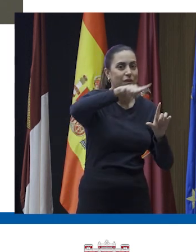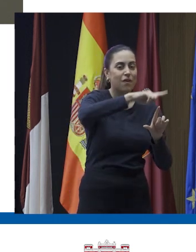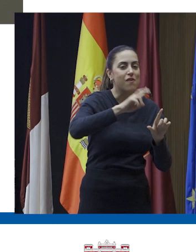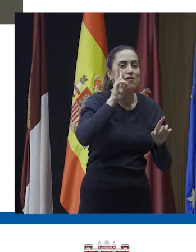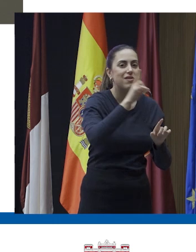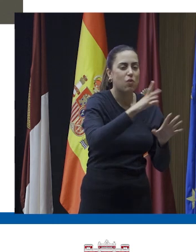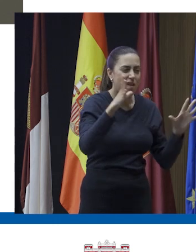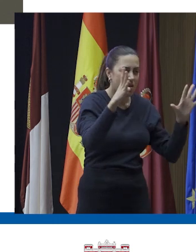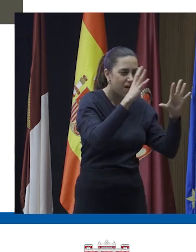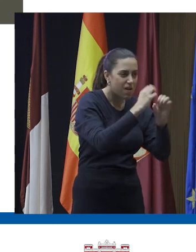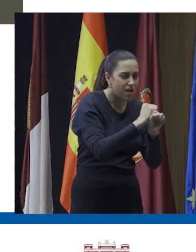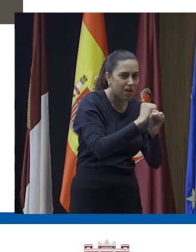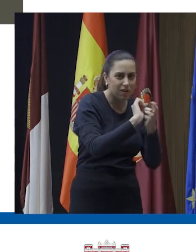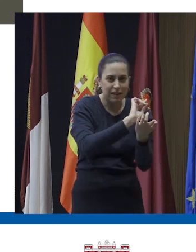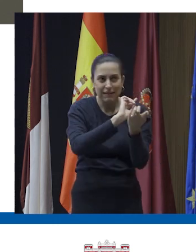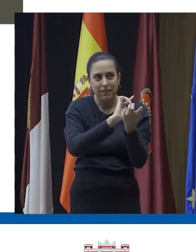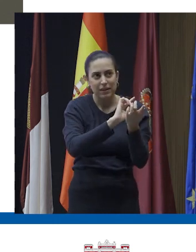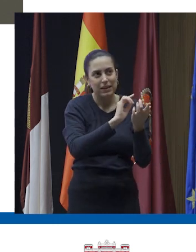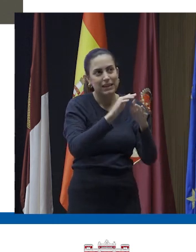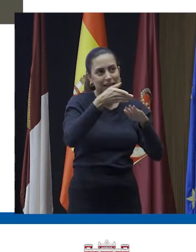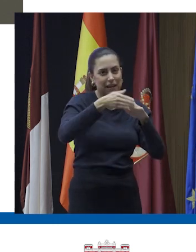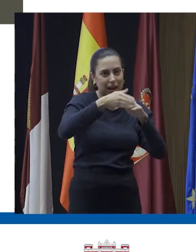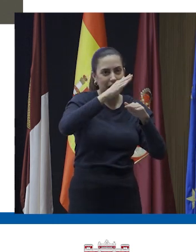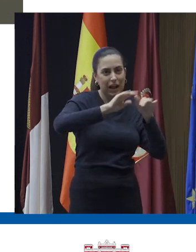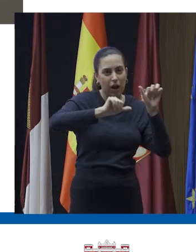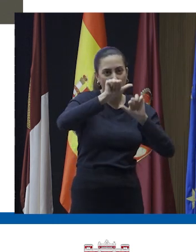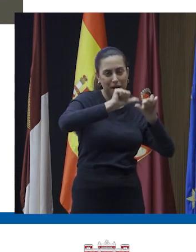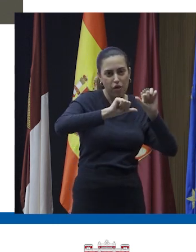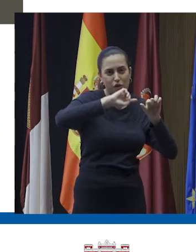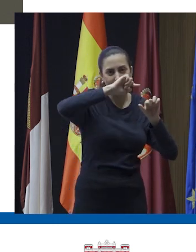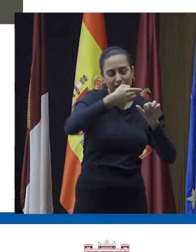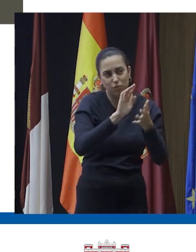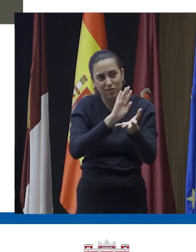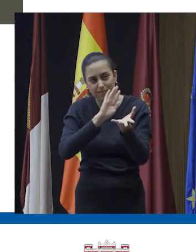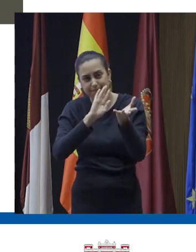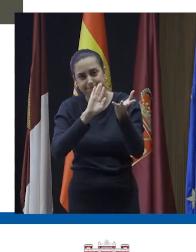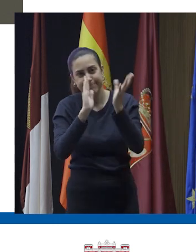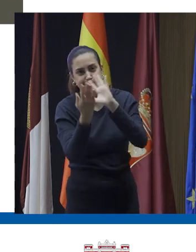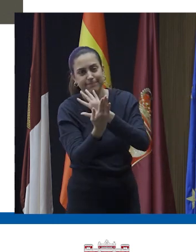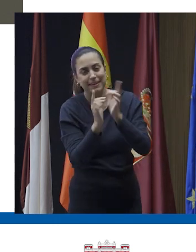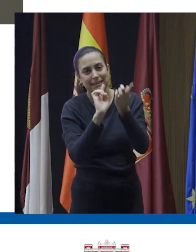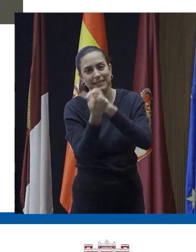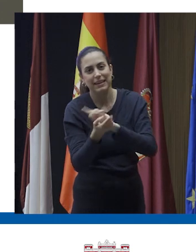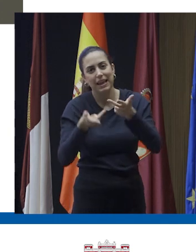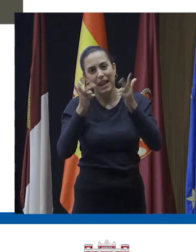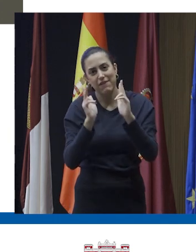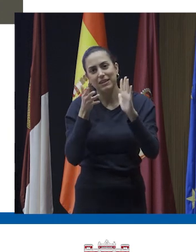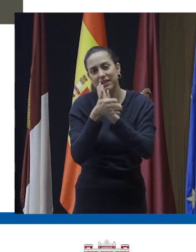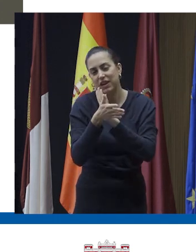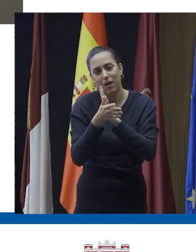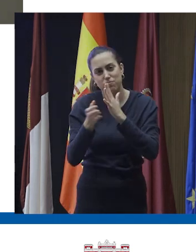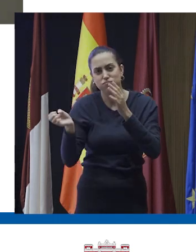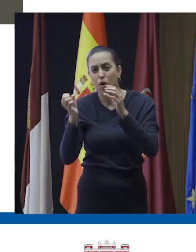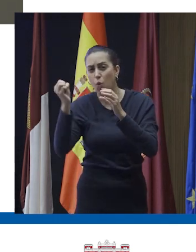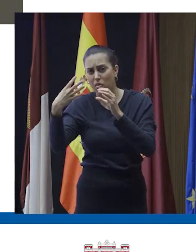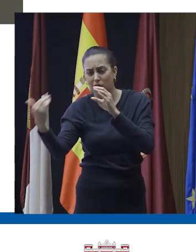pues opacificado, después de la capsulotomía pues se ve exactamente pues cómo dejamos el eje visual libre, y entonces pues no vuelve a entrar la luz y volvemos a